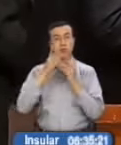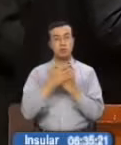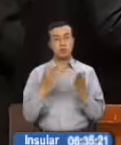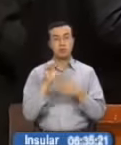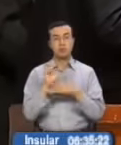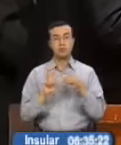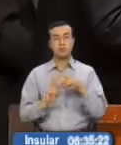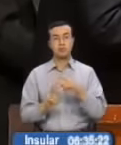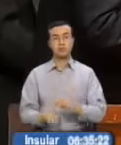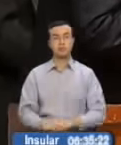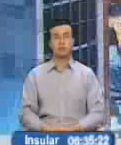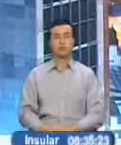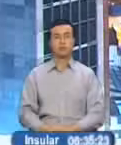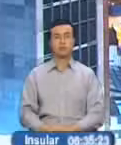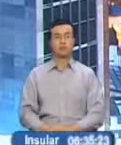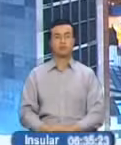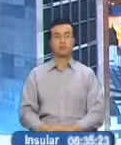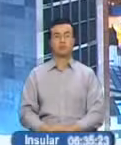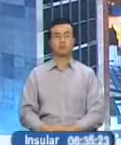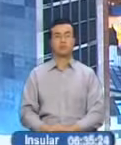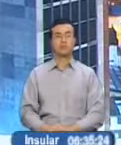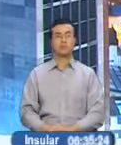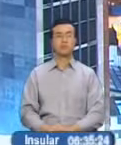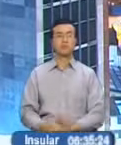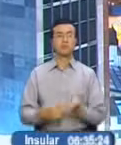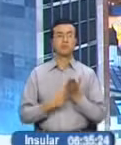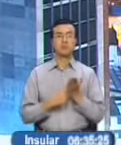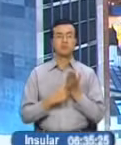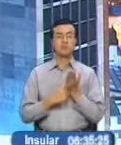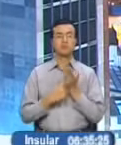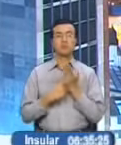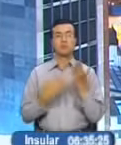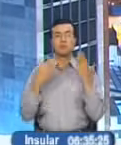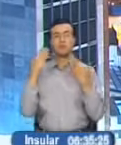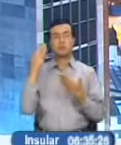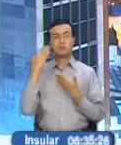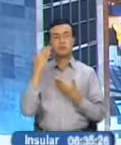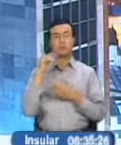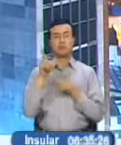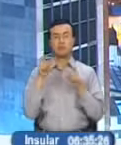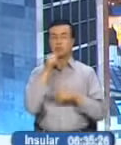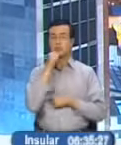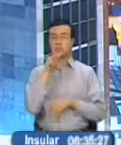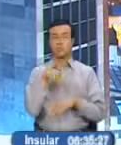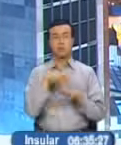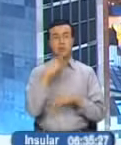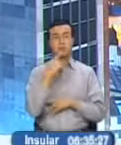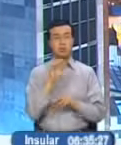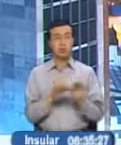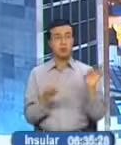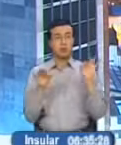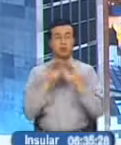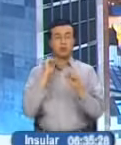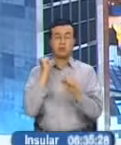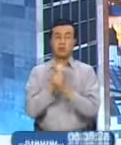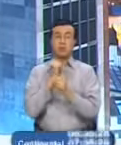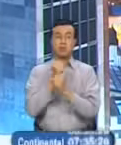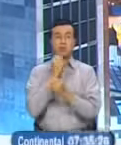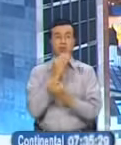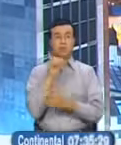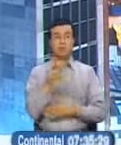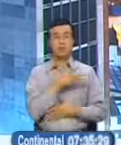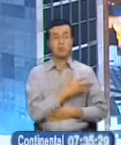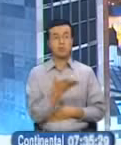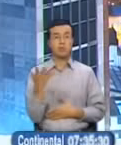Alexis Moncayo, Ecuador TV. En el análisis político y comunicacional, expertos en periodismo consideran que lo más sano en la labor de informar a la